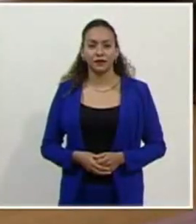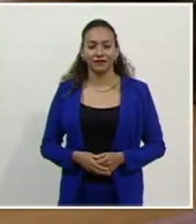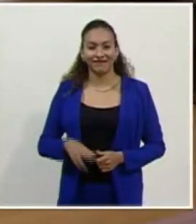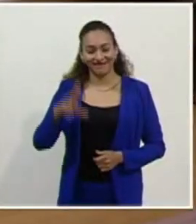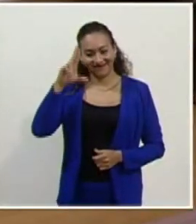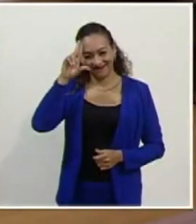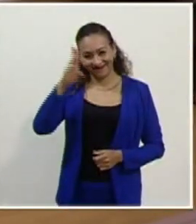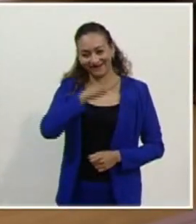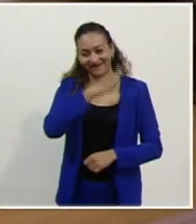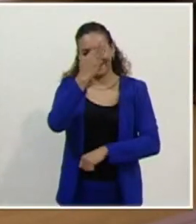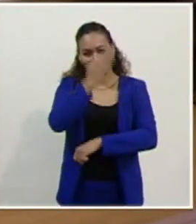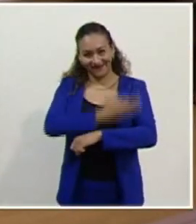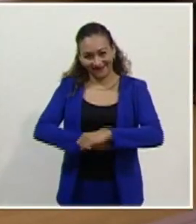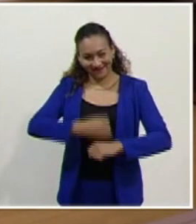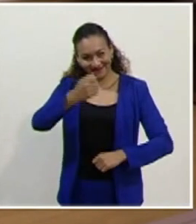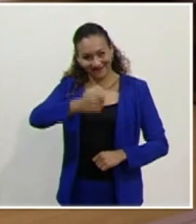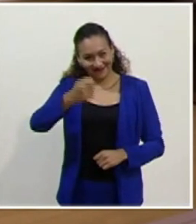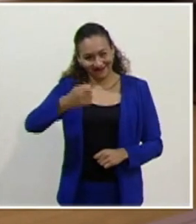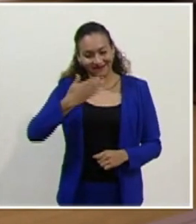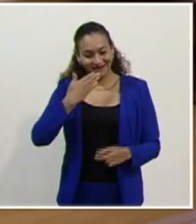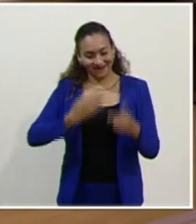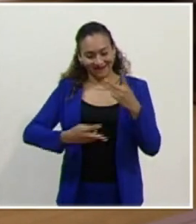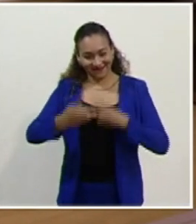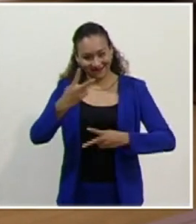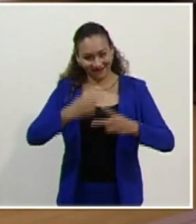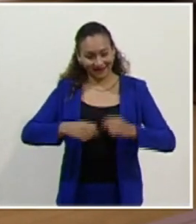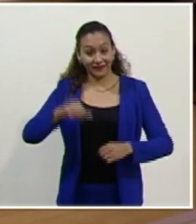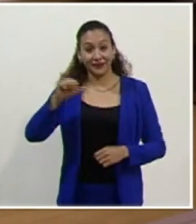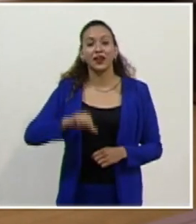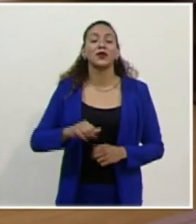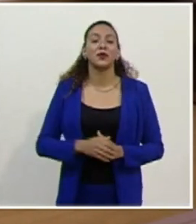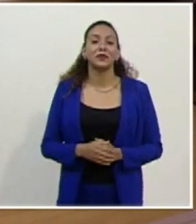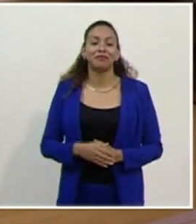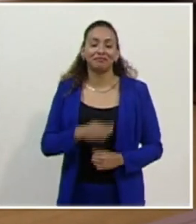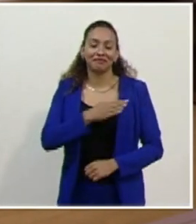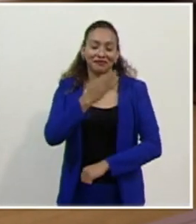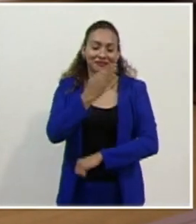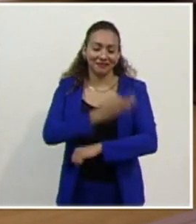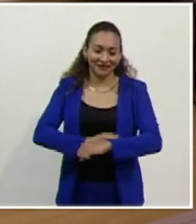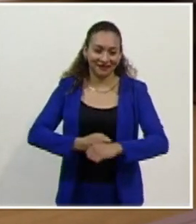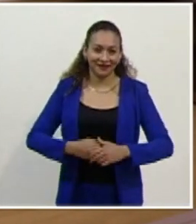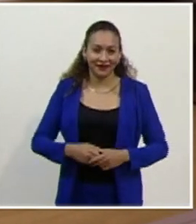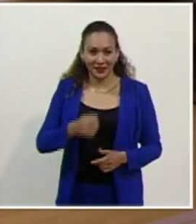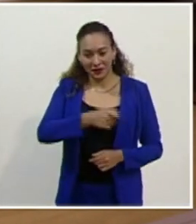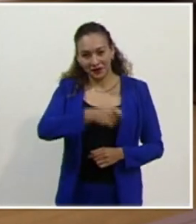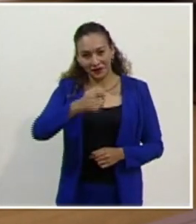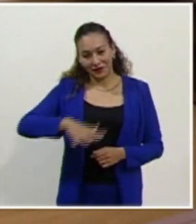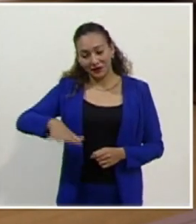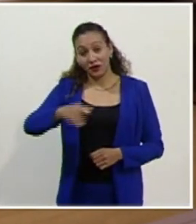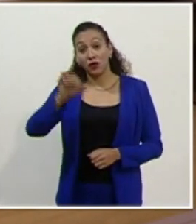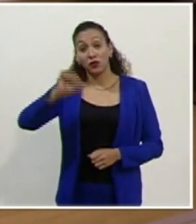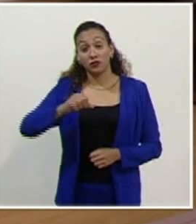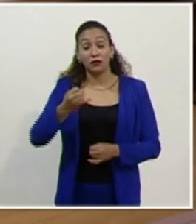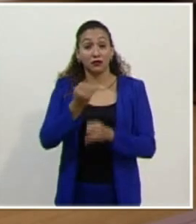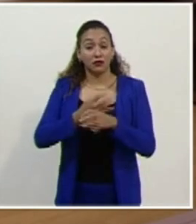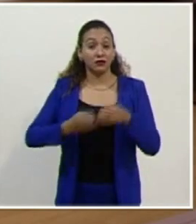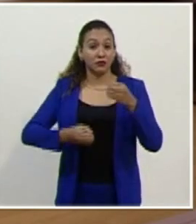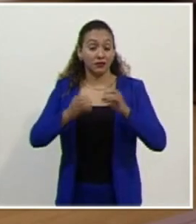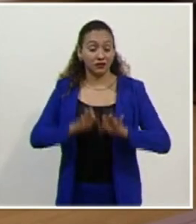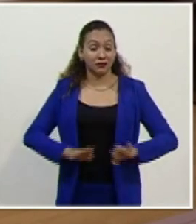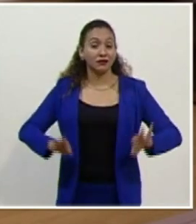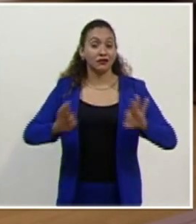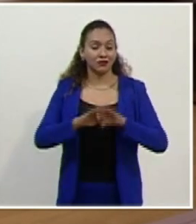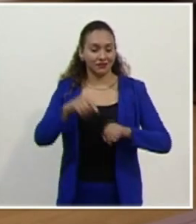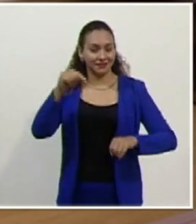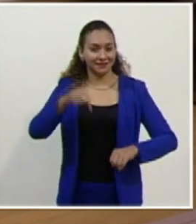Hola, ¿qué tal? ¿Cómo le va? Qué gusto saludarle. Muy buenas tardes. Bienvenido, bienvenida a la información jurídica más importante, pero